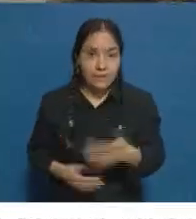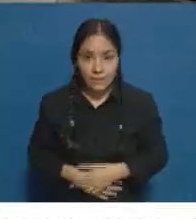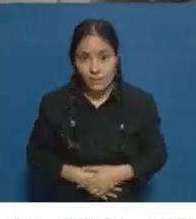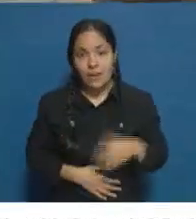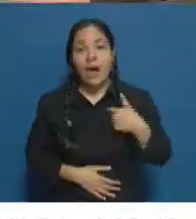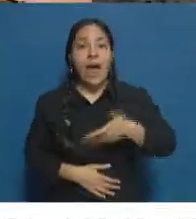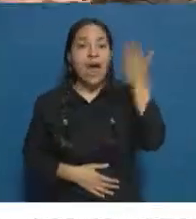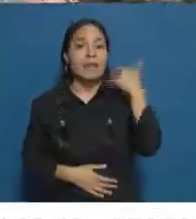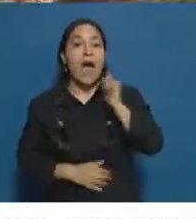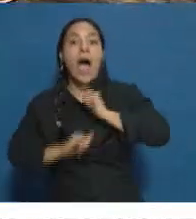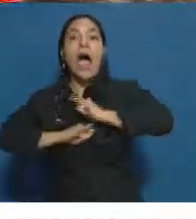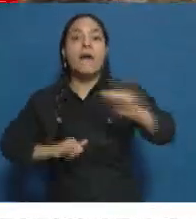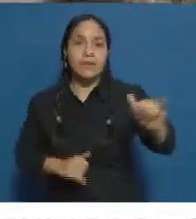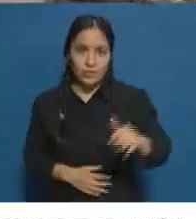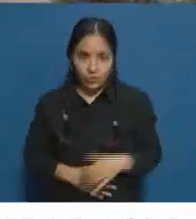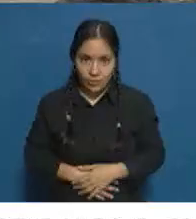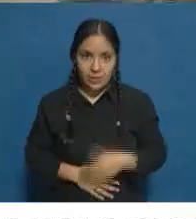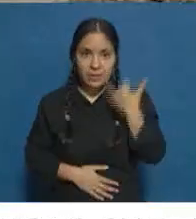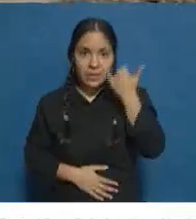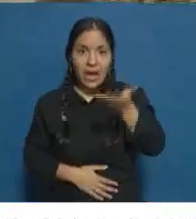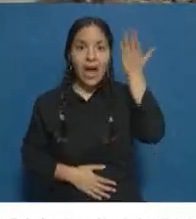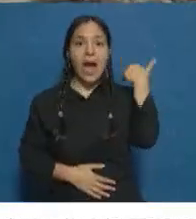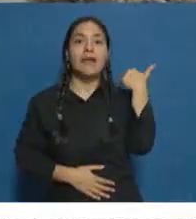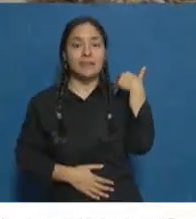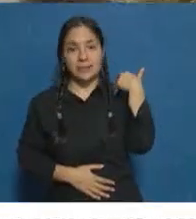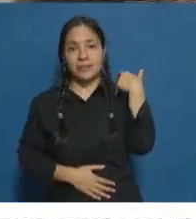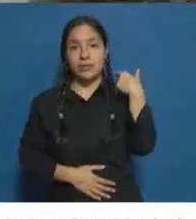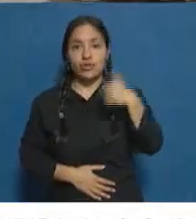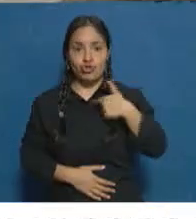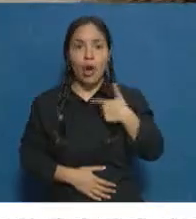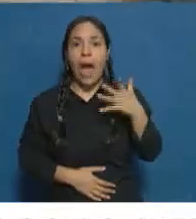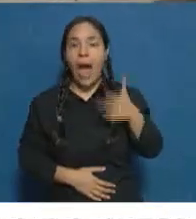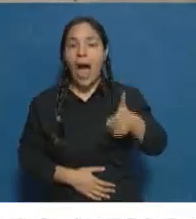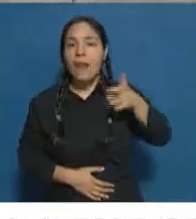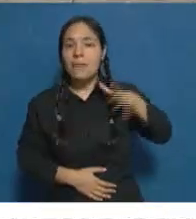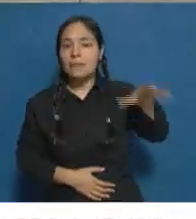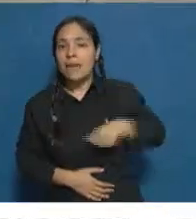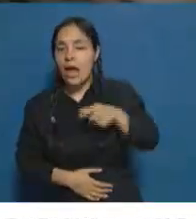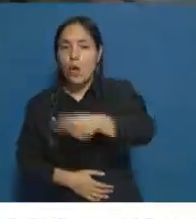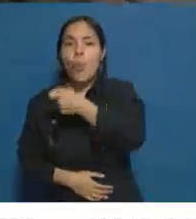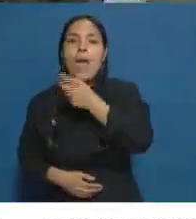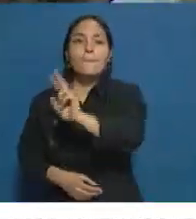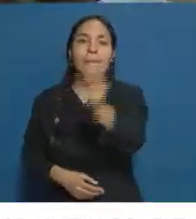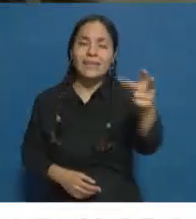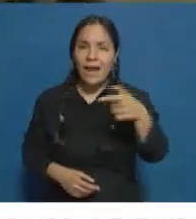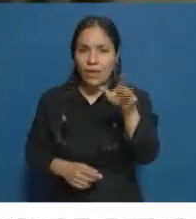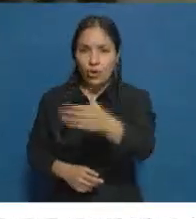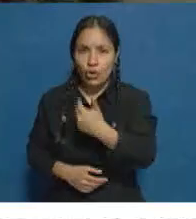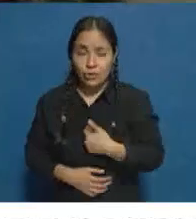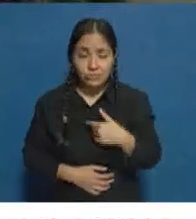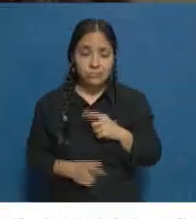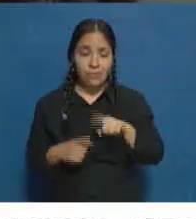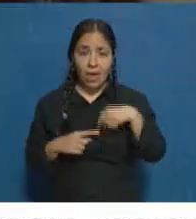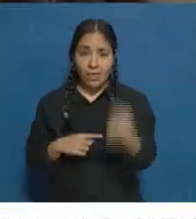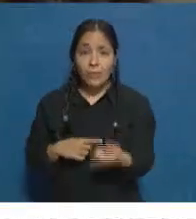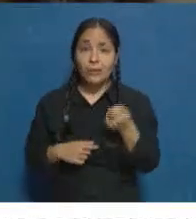grave. Dijo, voy a traer un arma y los voy a matar a todos, y dos días después trajo un cuchillo. Entonces, todo eso está en acta. Nos dijeron que